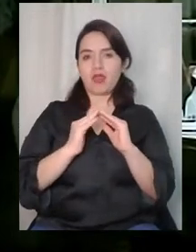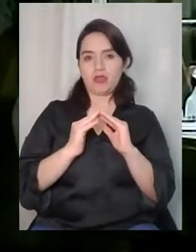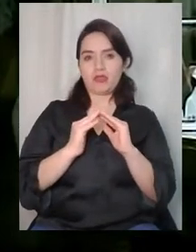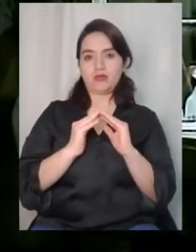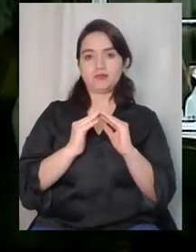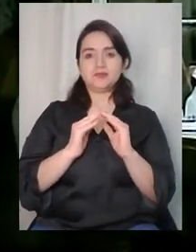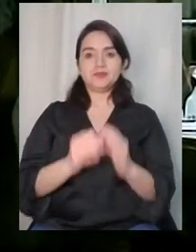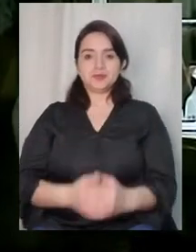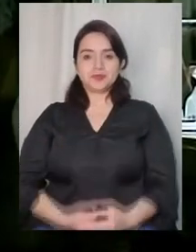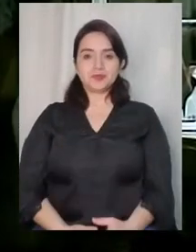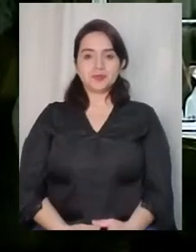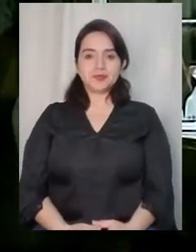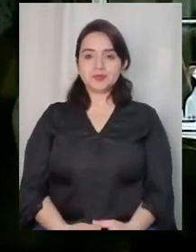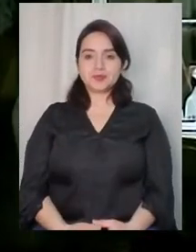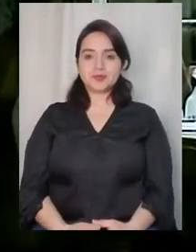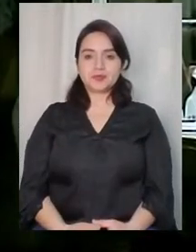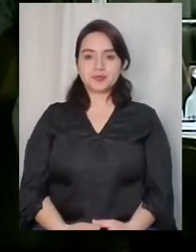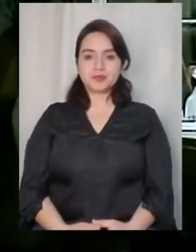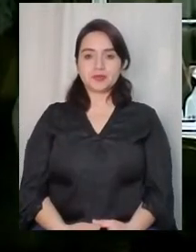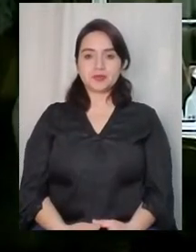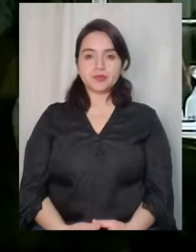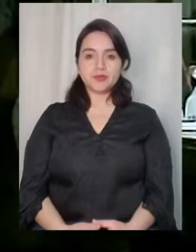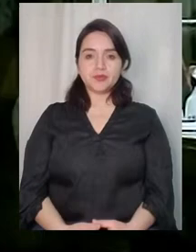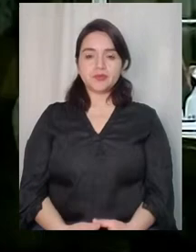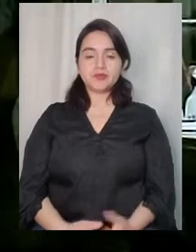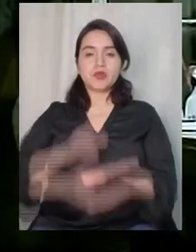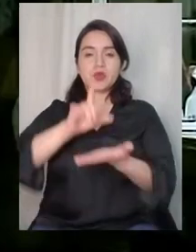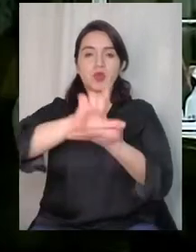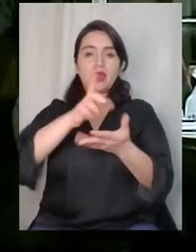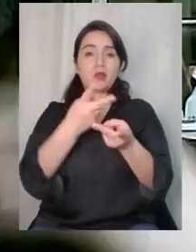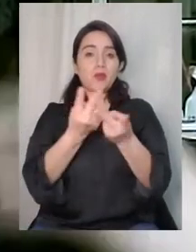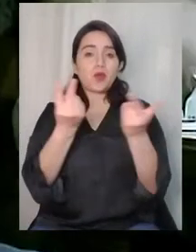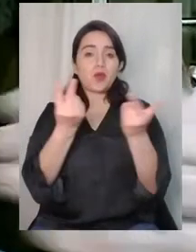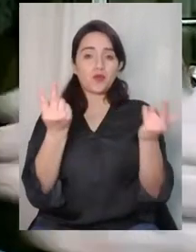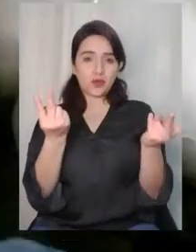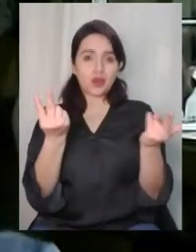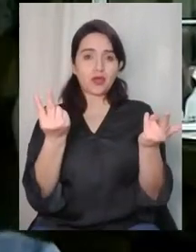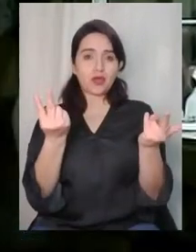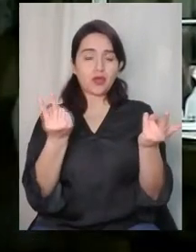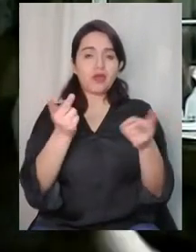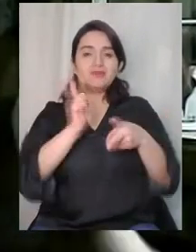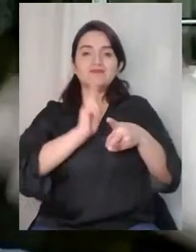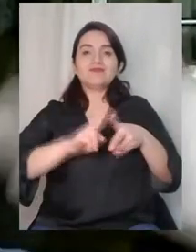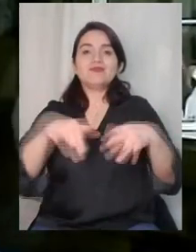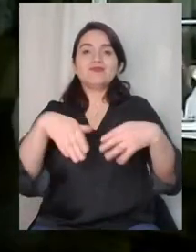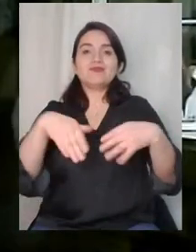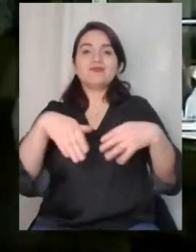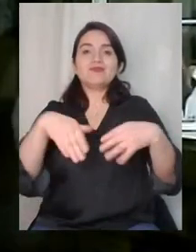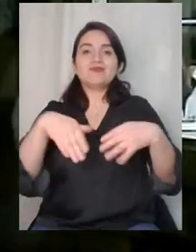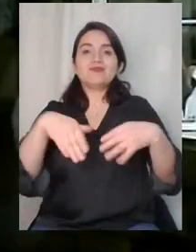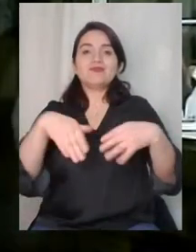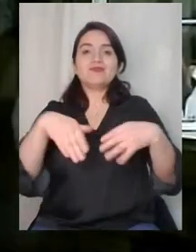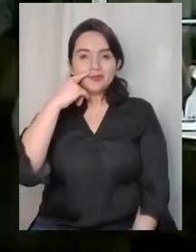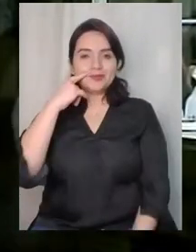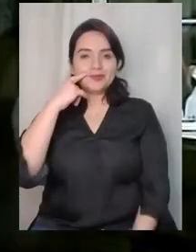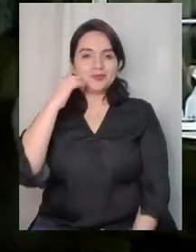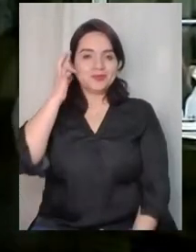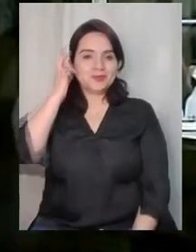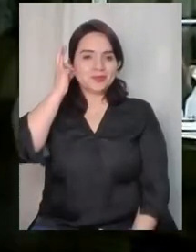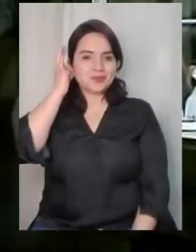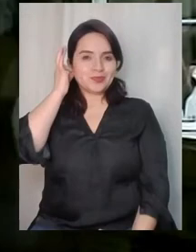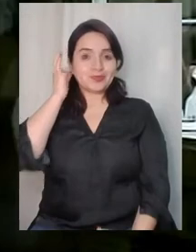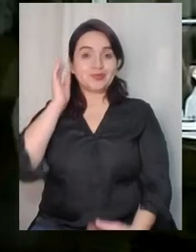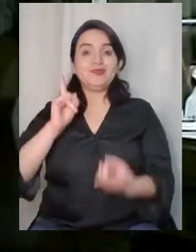calles, espacio público diseñado para y por niños y niñas dentro de esta visión de participación e